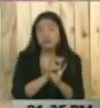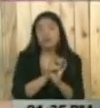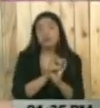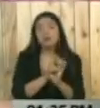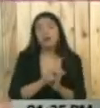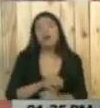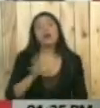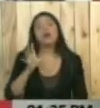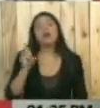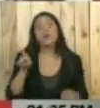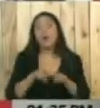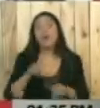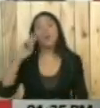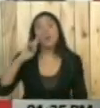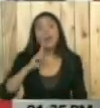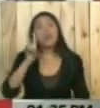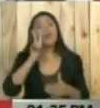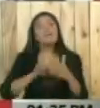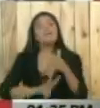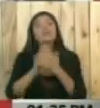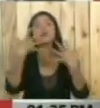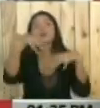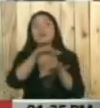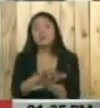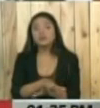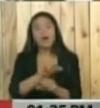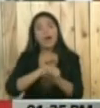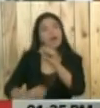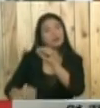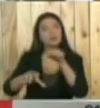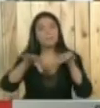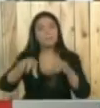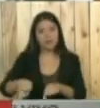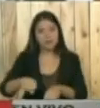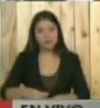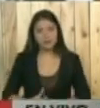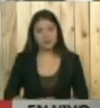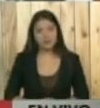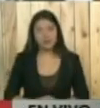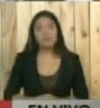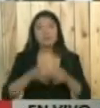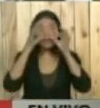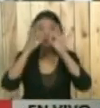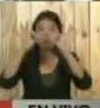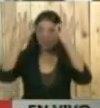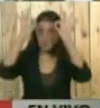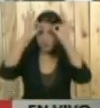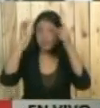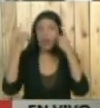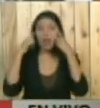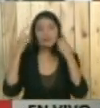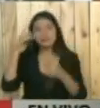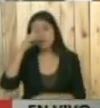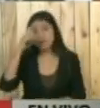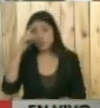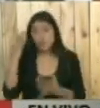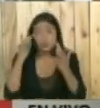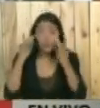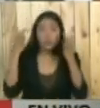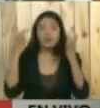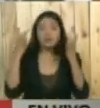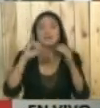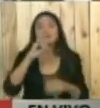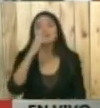libertador Simón Bolívar la visión integracionista y antiimperialista, de Simón Rodríguez la sabiduría, de Ezequiel Zamora